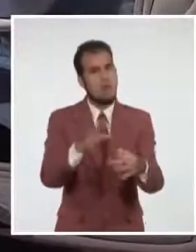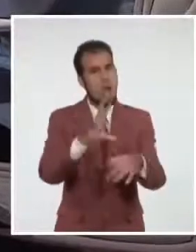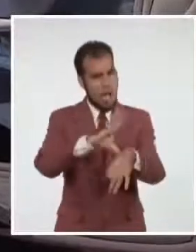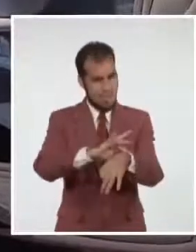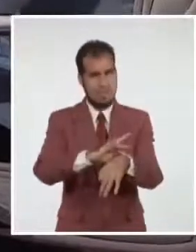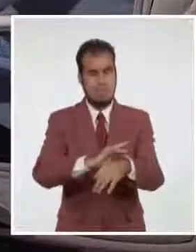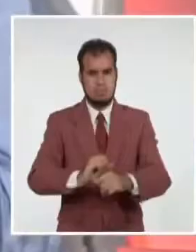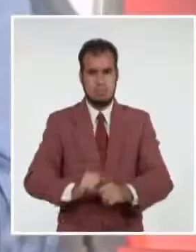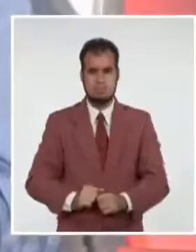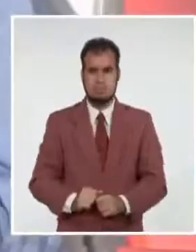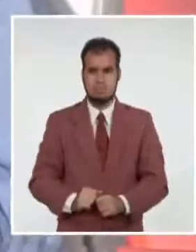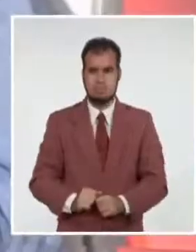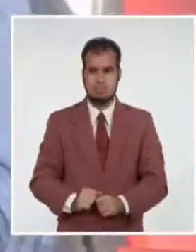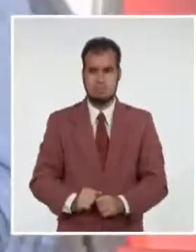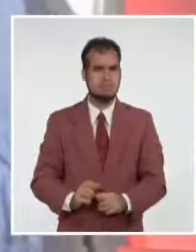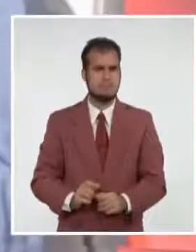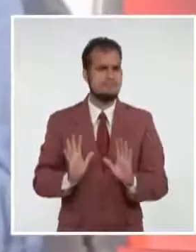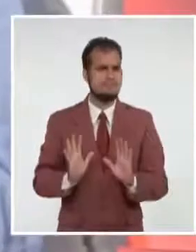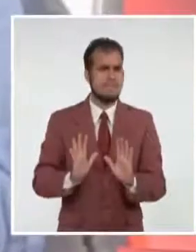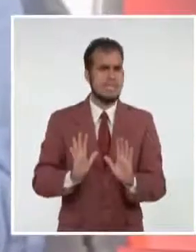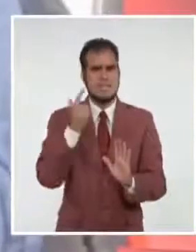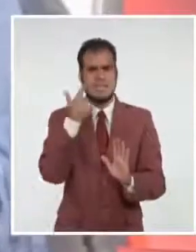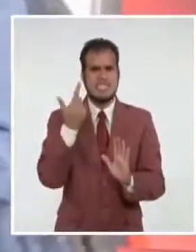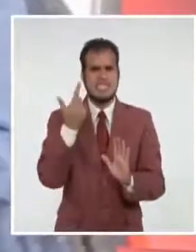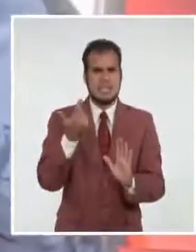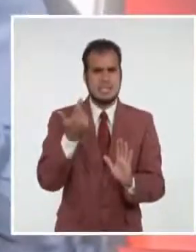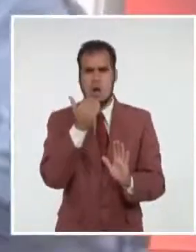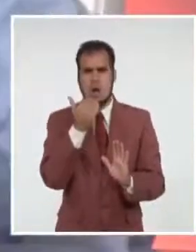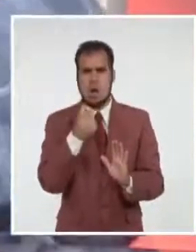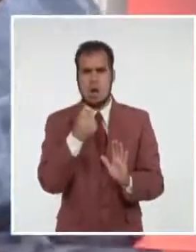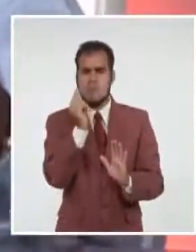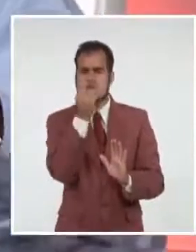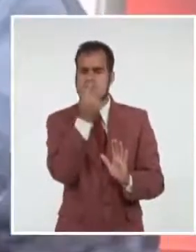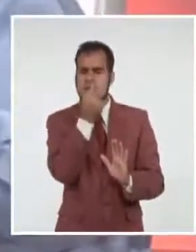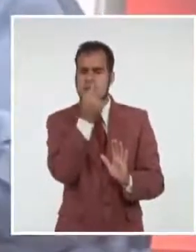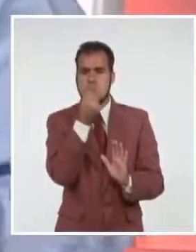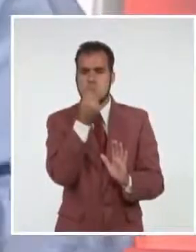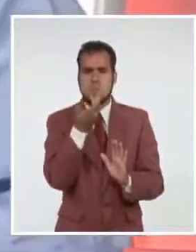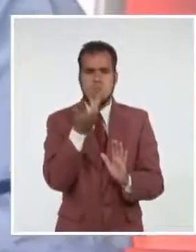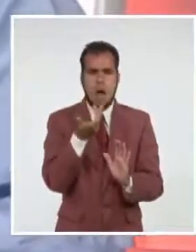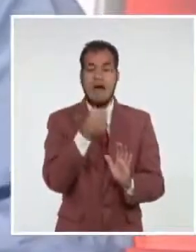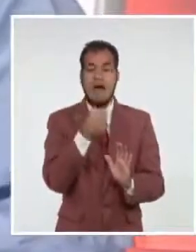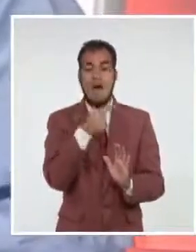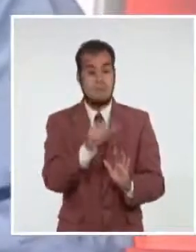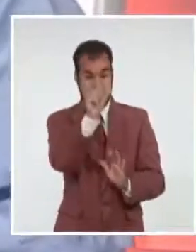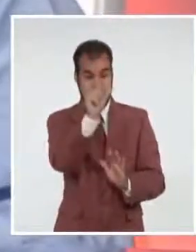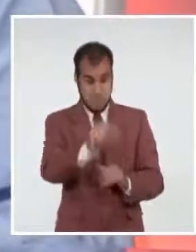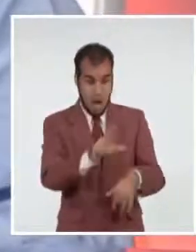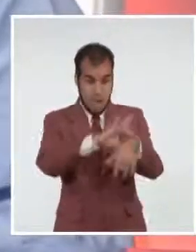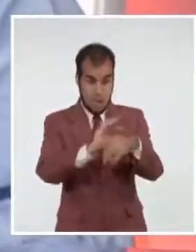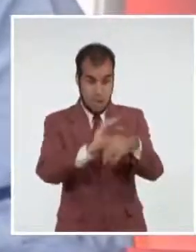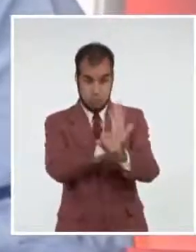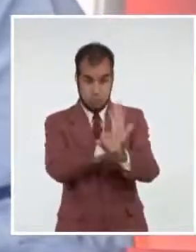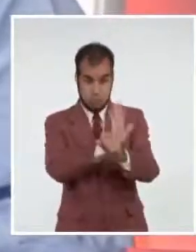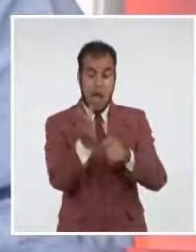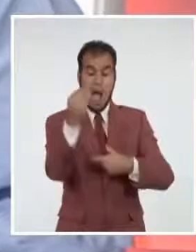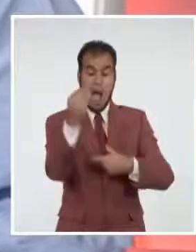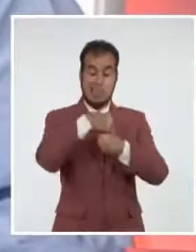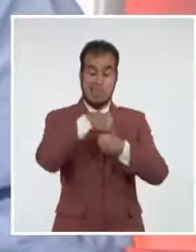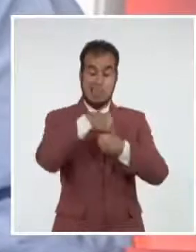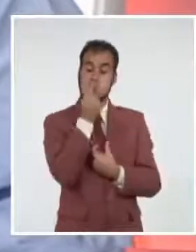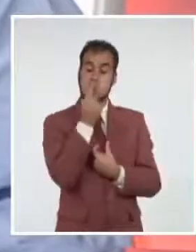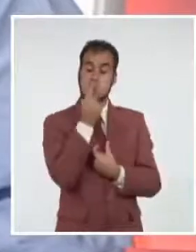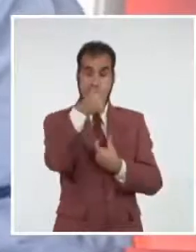y realmente muchísimo. La sensibilidad, la capacidad que tiene de detectar una persona que tiene el virus, es verdad que no